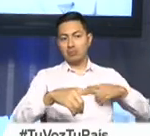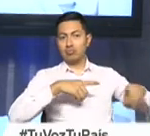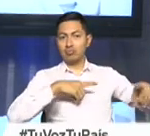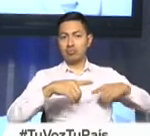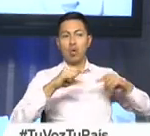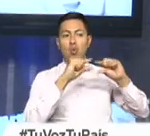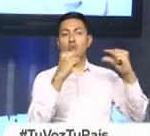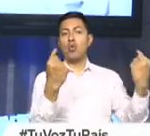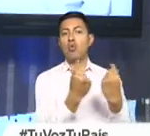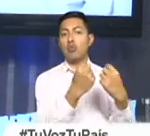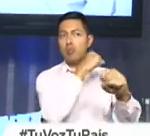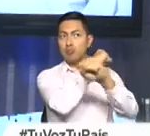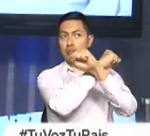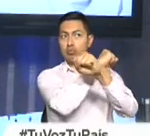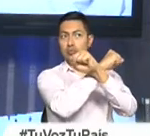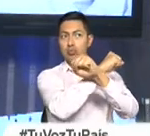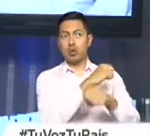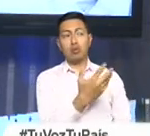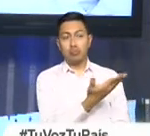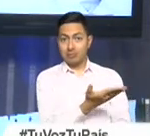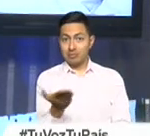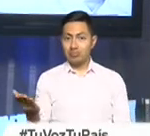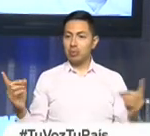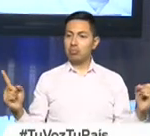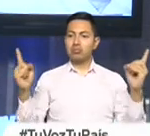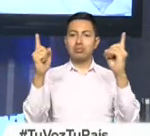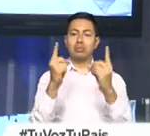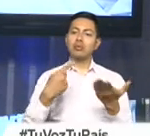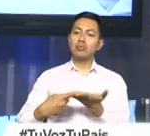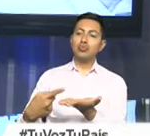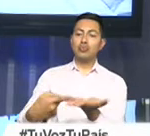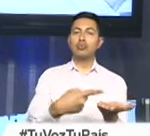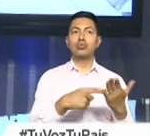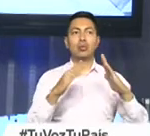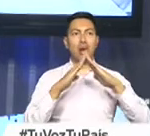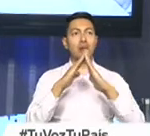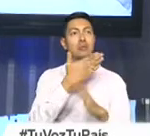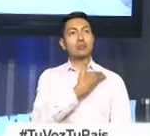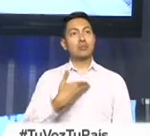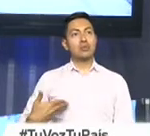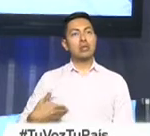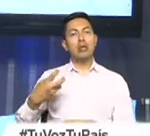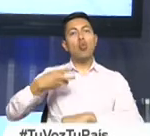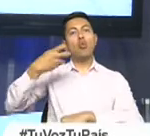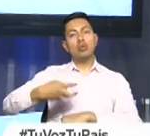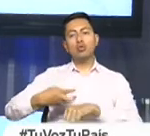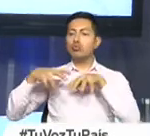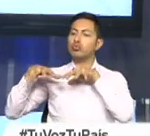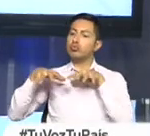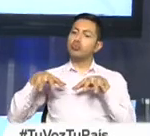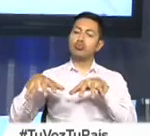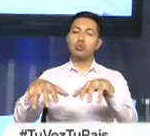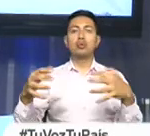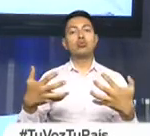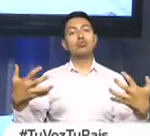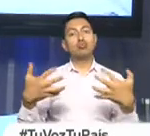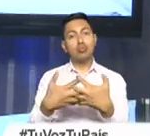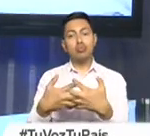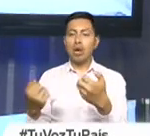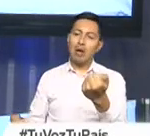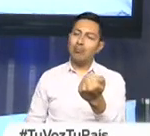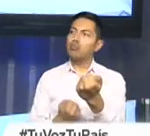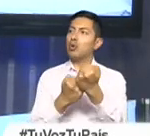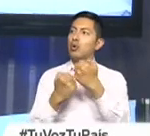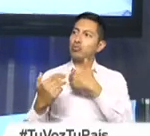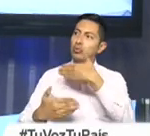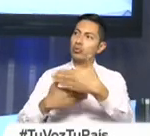Partido Comunista, se reunieron con el mandatario en el Palacio de Carondelet para concretar acciones conjuntas y apoyar este